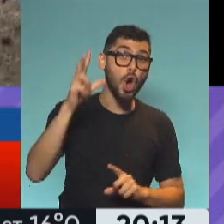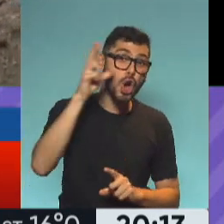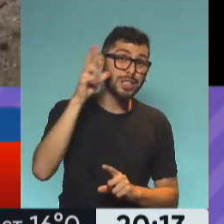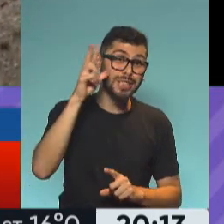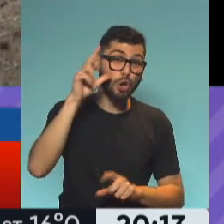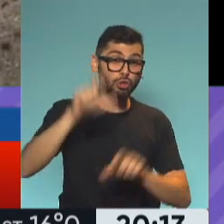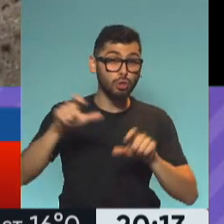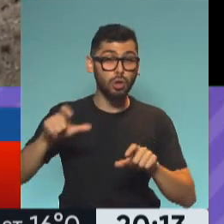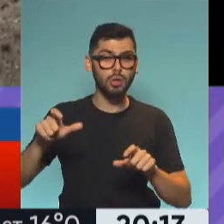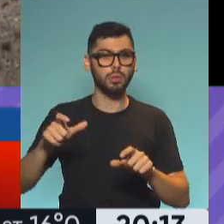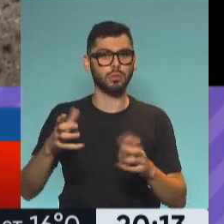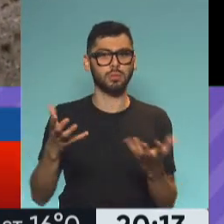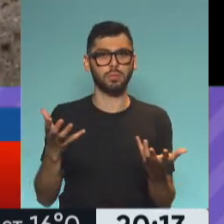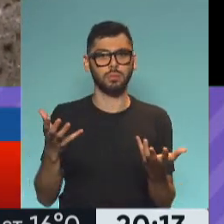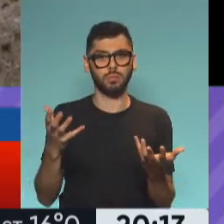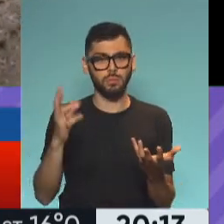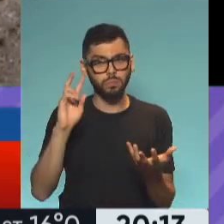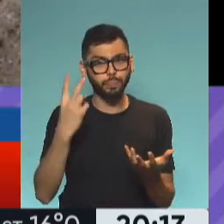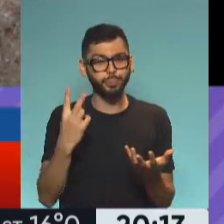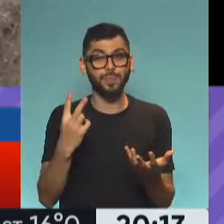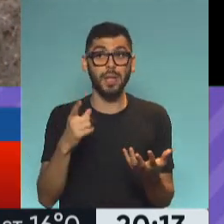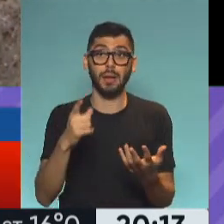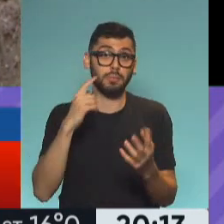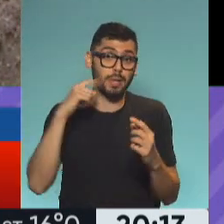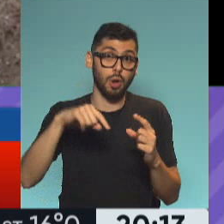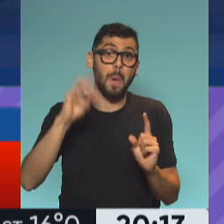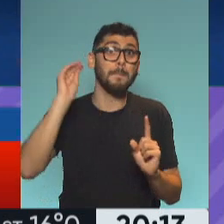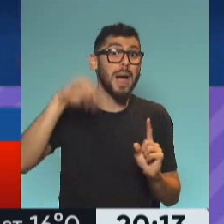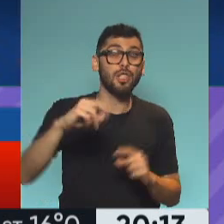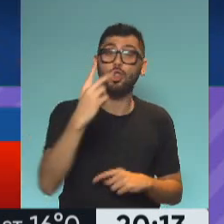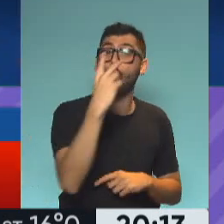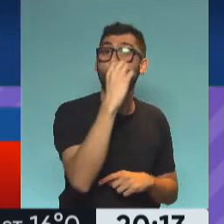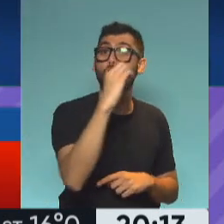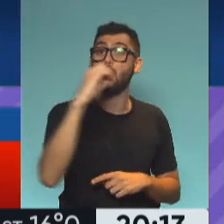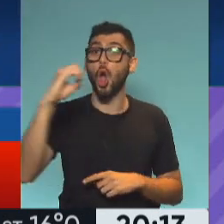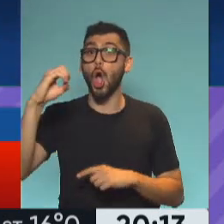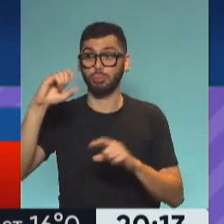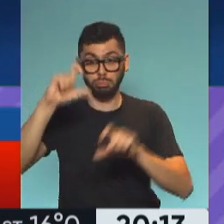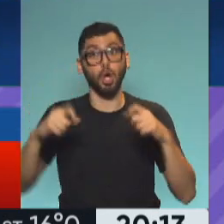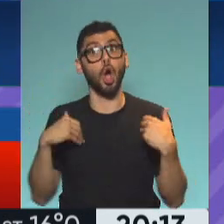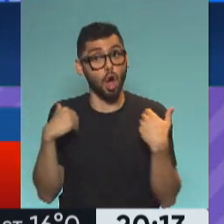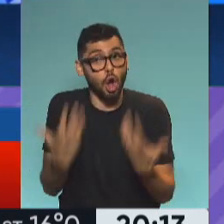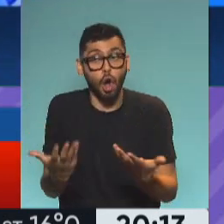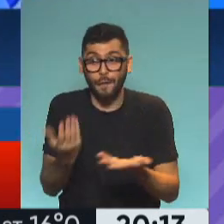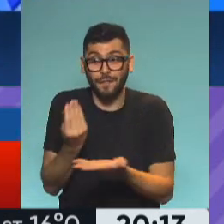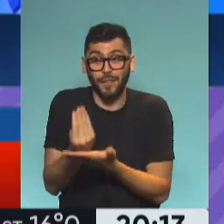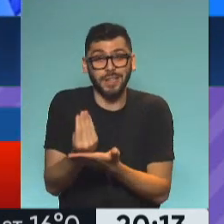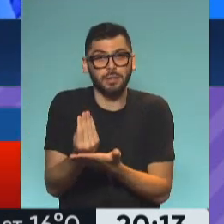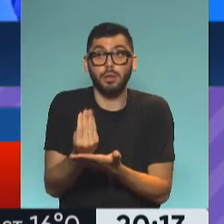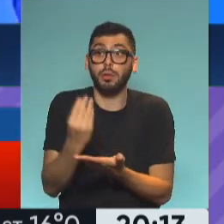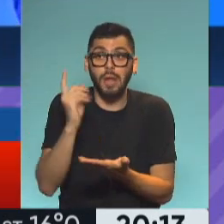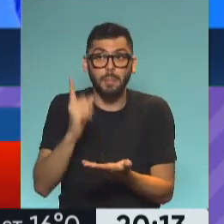dimensionemos de lo que estamos hablando hay que sumarle 200 candidatos que también presentaron